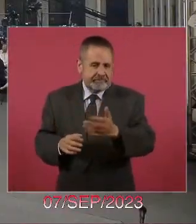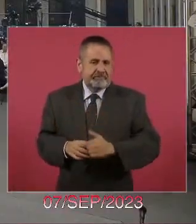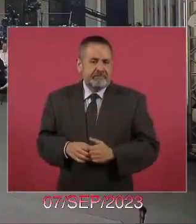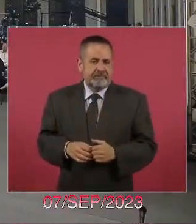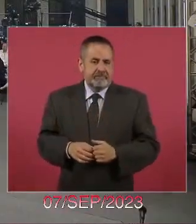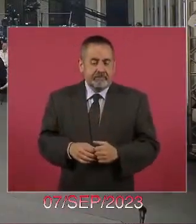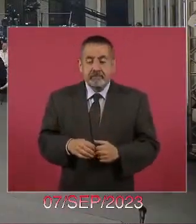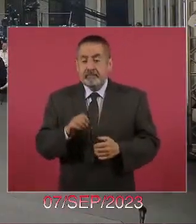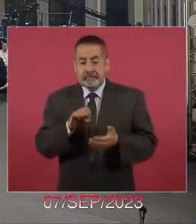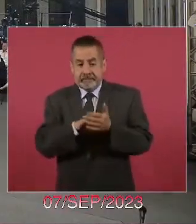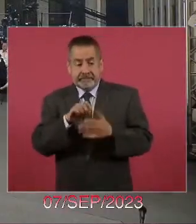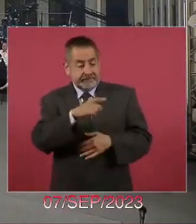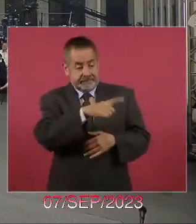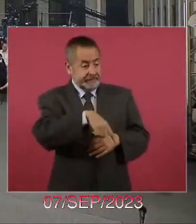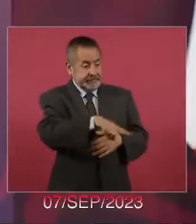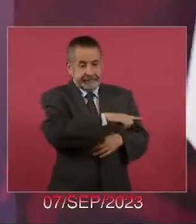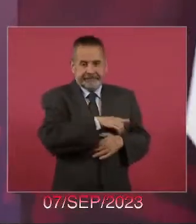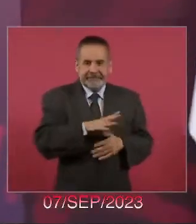están frotando las manos,